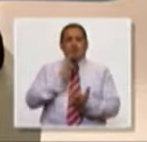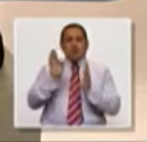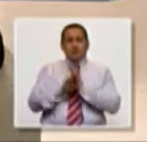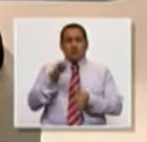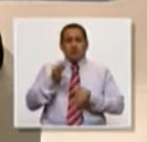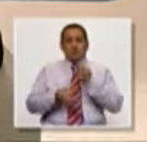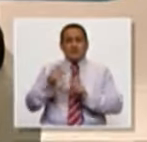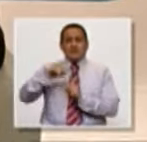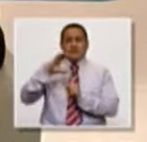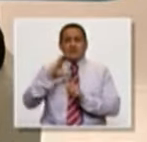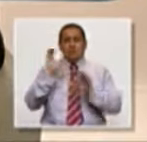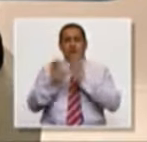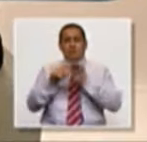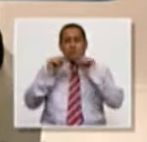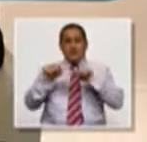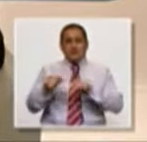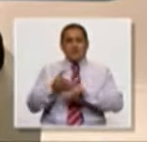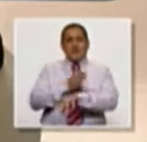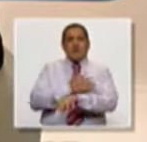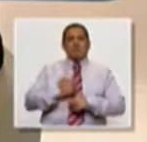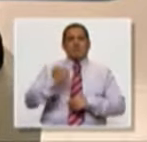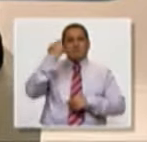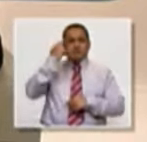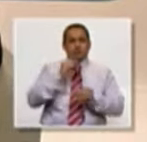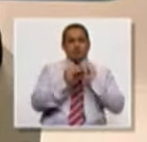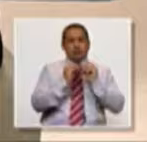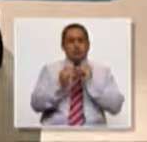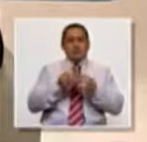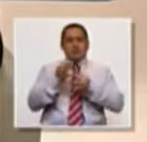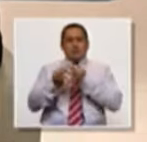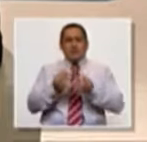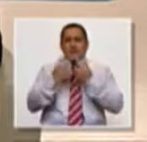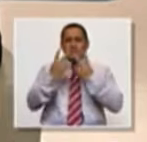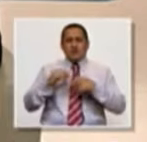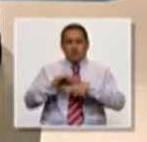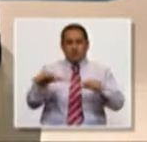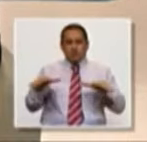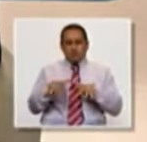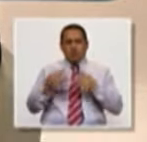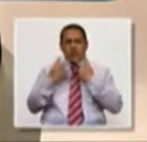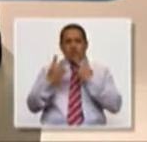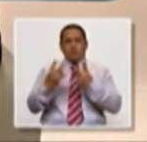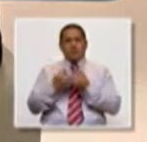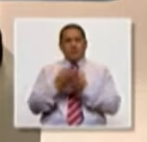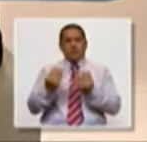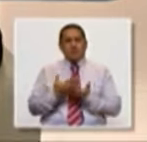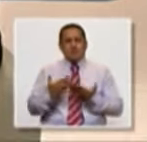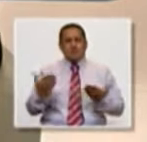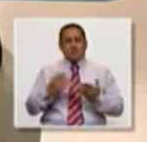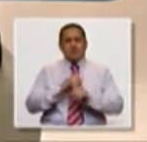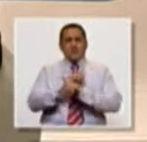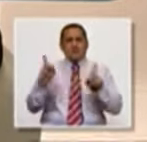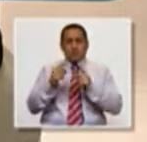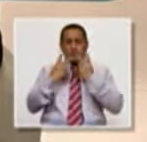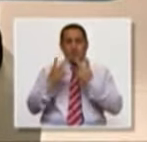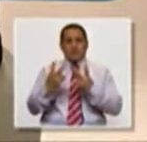en la cual como que ha repensado sus pasos y ha dicho, oiga, de todo lo que estoy viendo hay muchas de las cosas que no